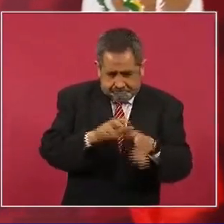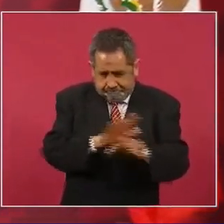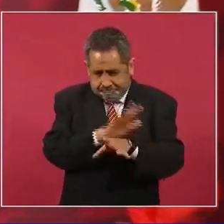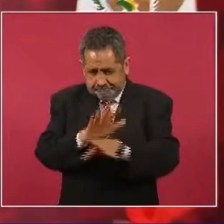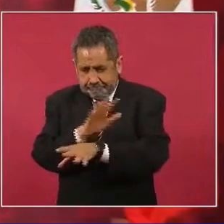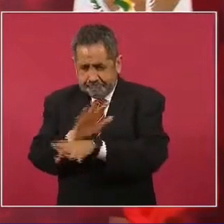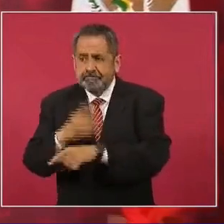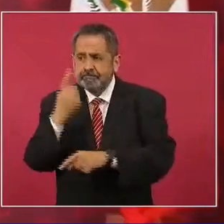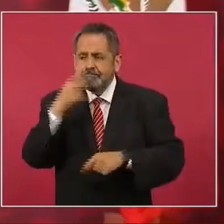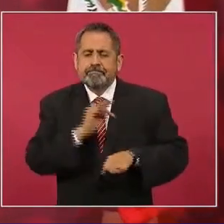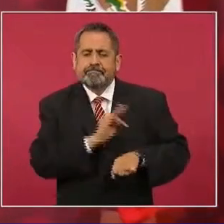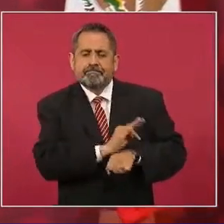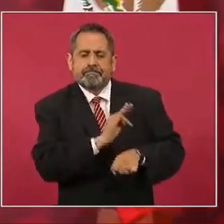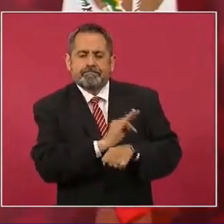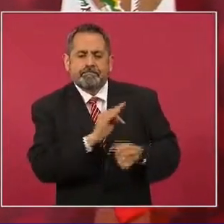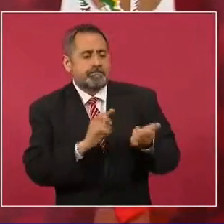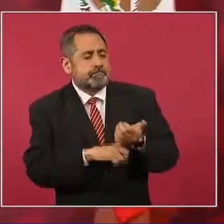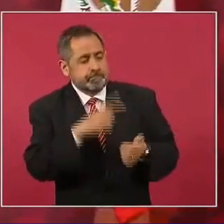de proteger